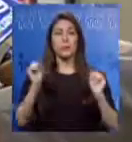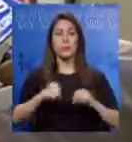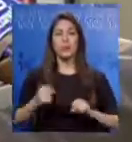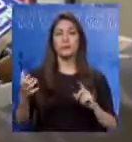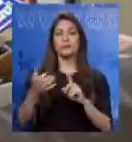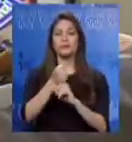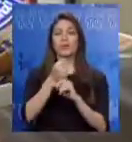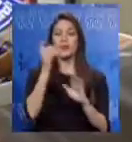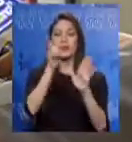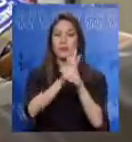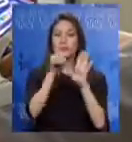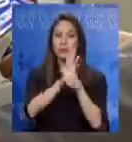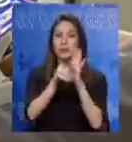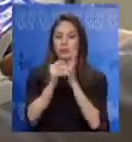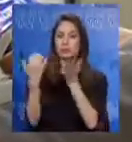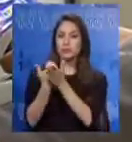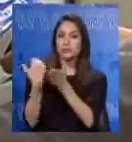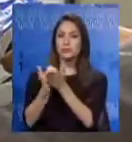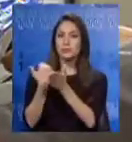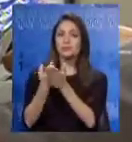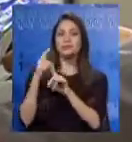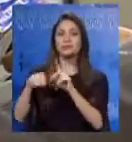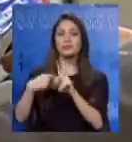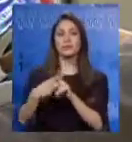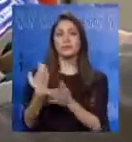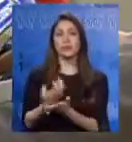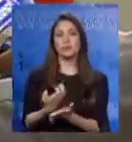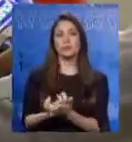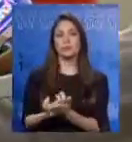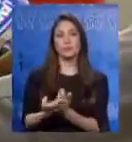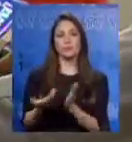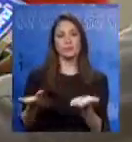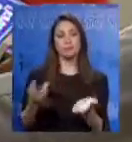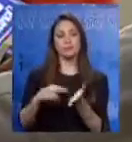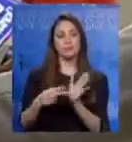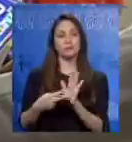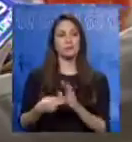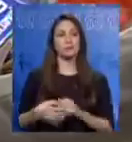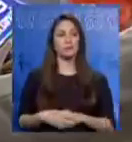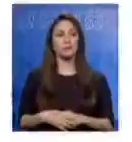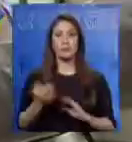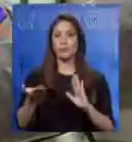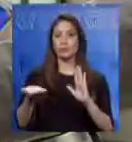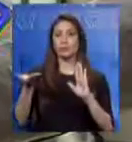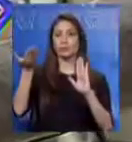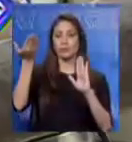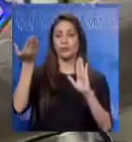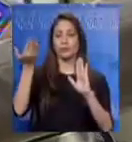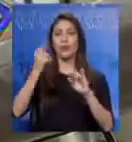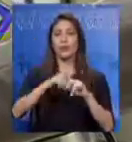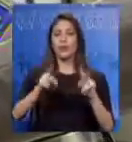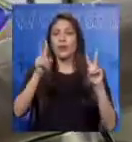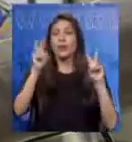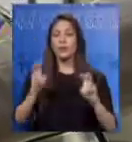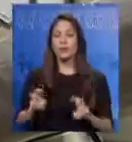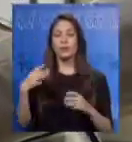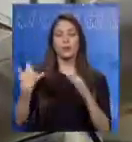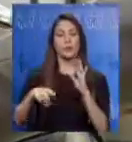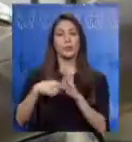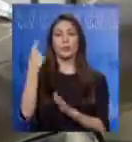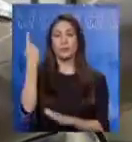recuperado los depósitos y tal es así que la curva económica está creciendo. Salir del tema de recesión